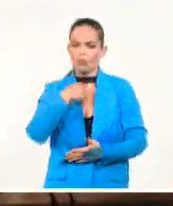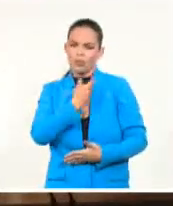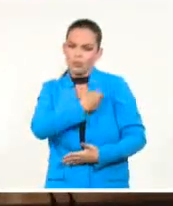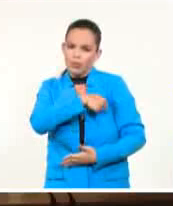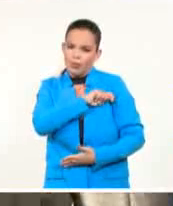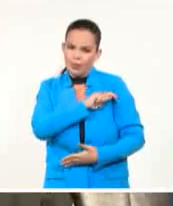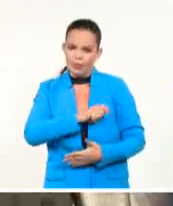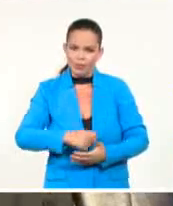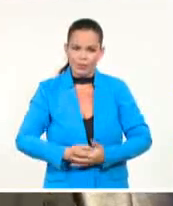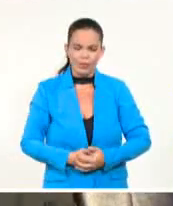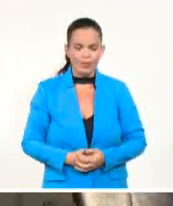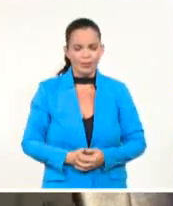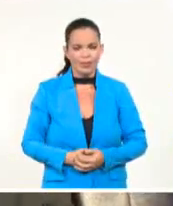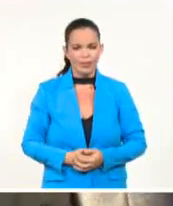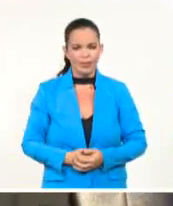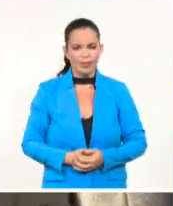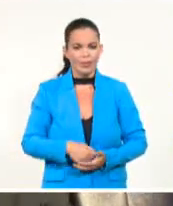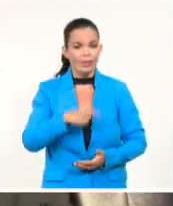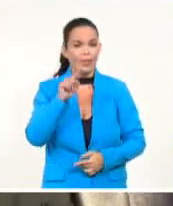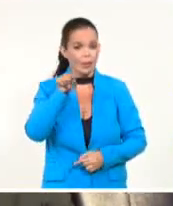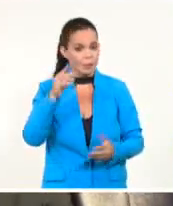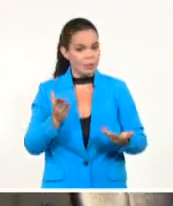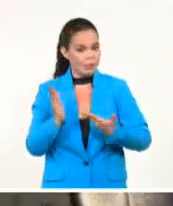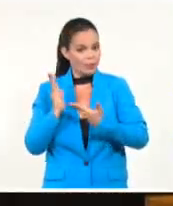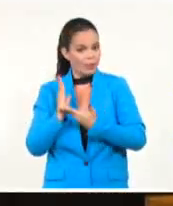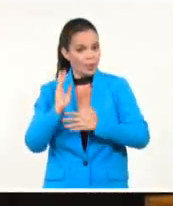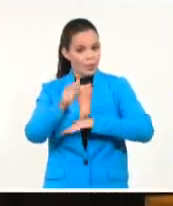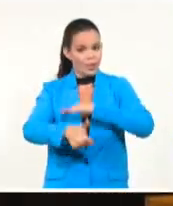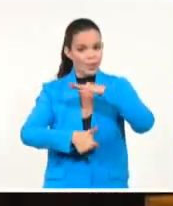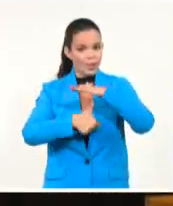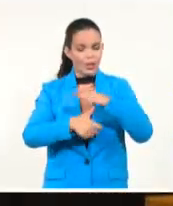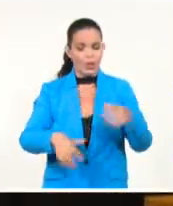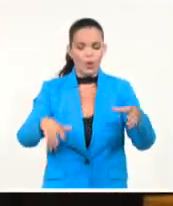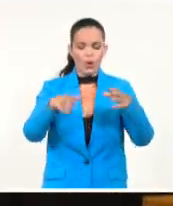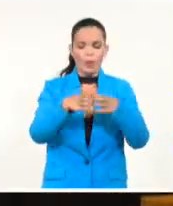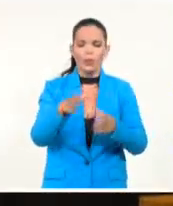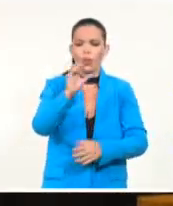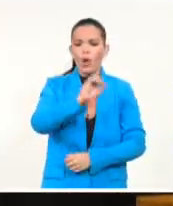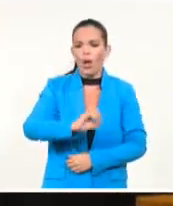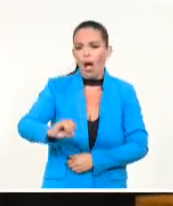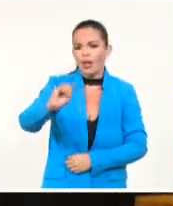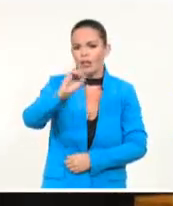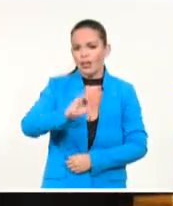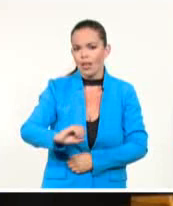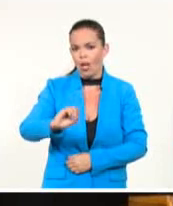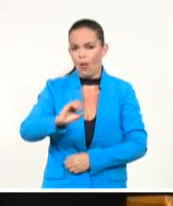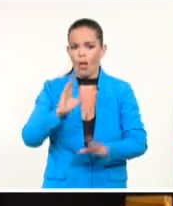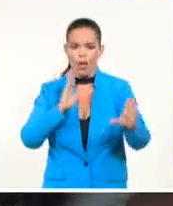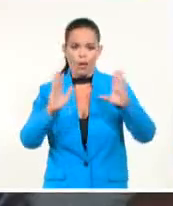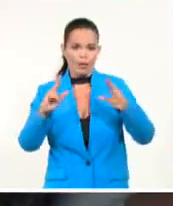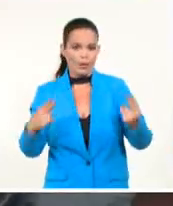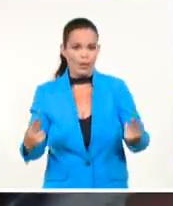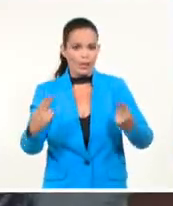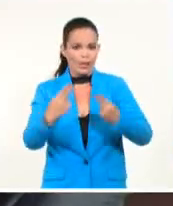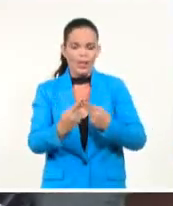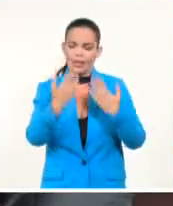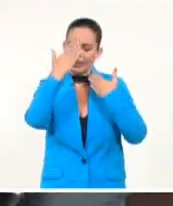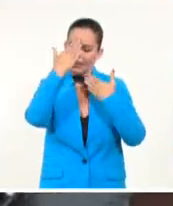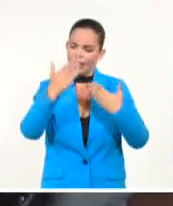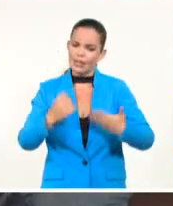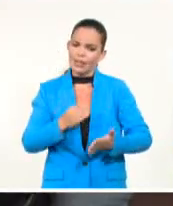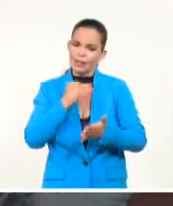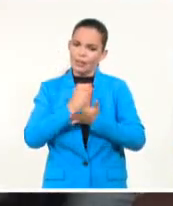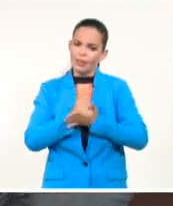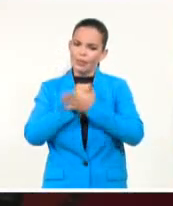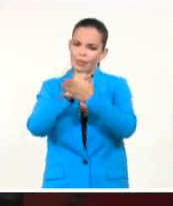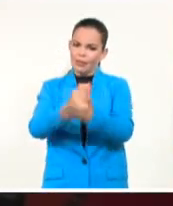Eduardo Ávila Rumayor, presidente del comité organizador de la Fiesta de la Cultura Iberoamericana, agradeció la solidaridad de los pueblos hermanos que acompañan a